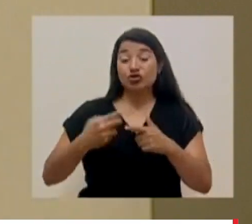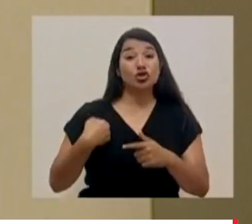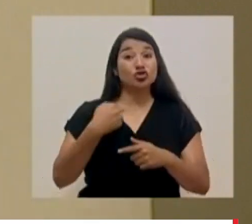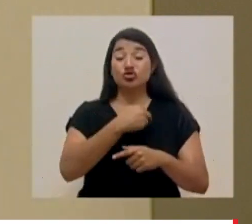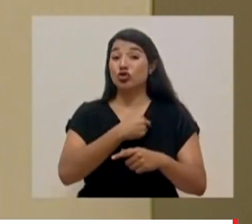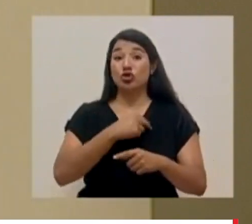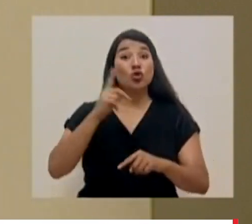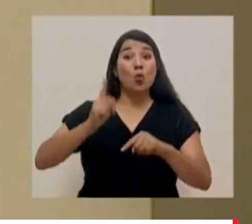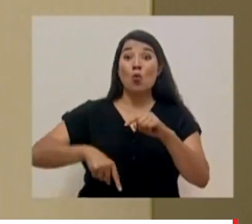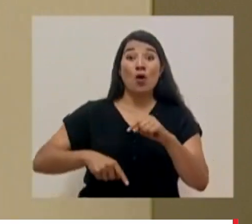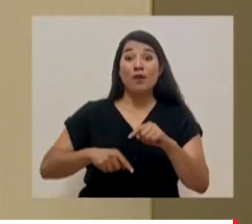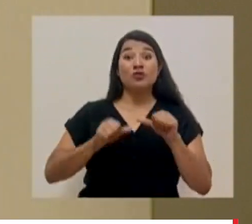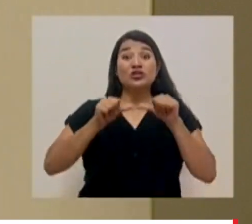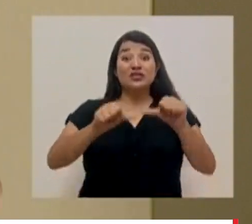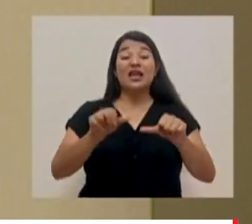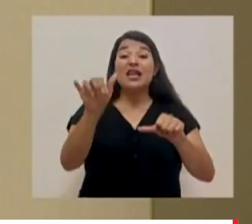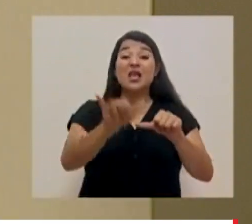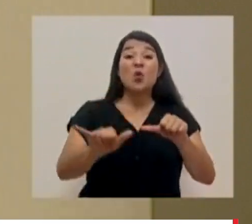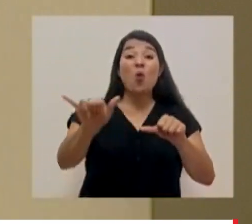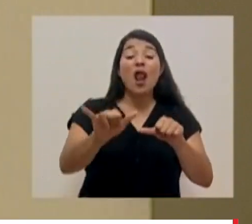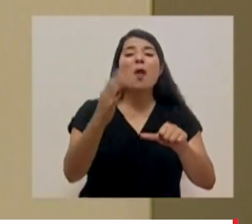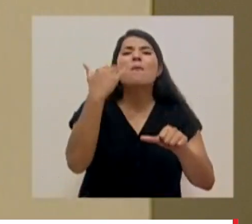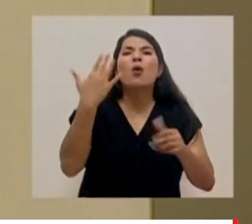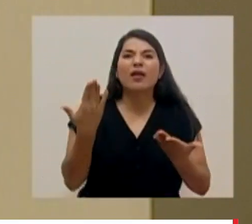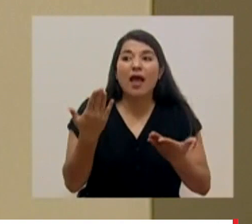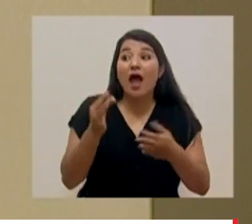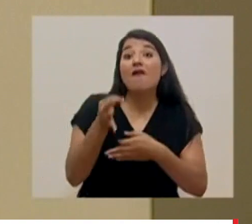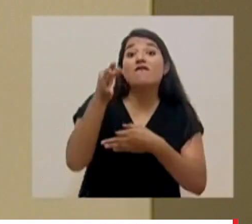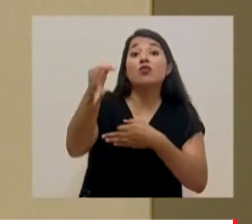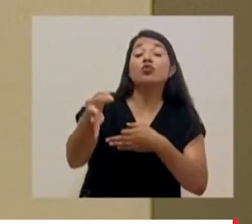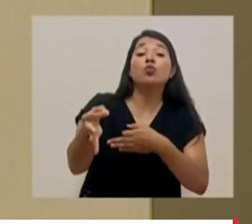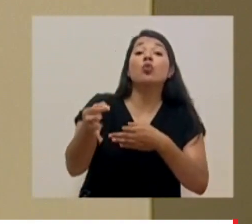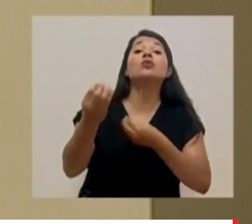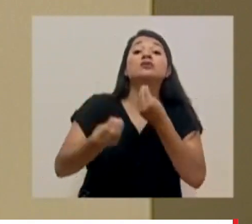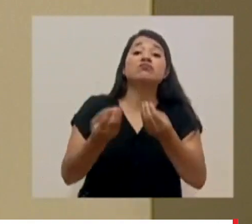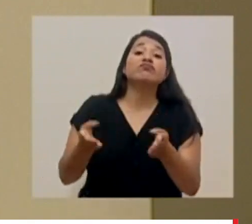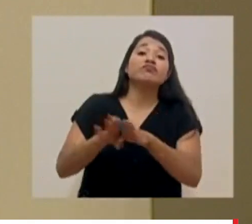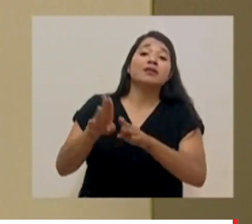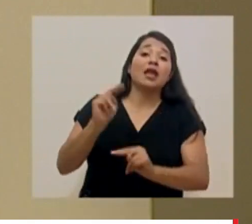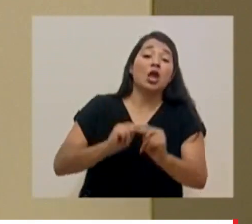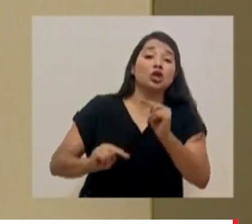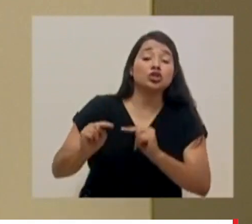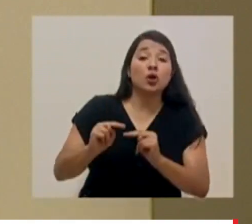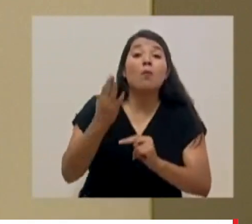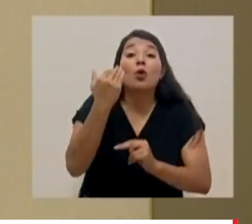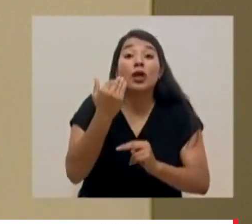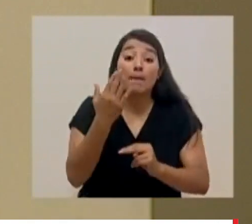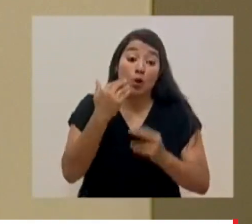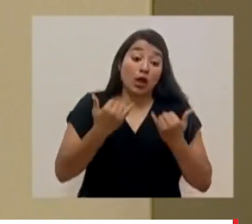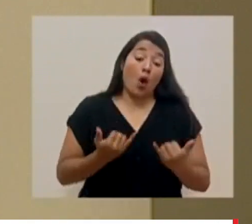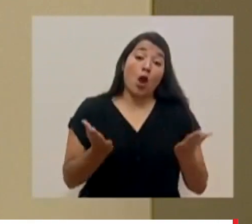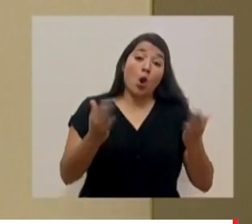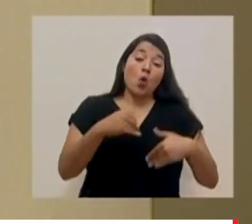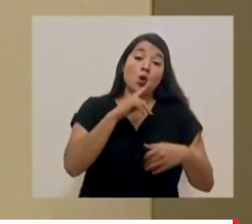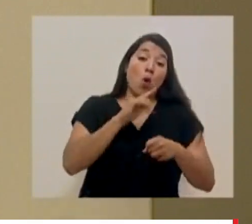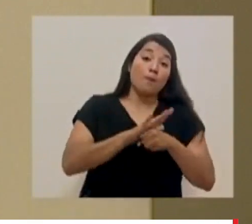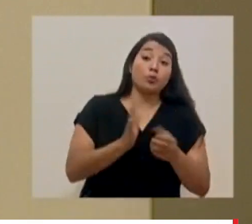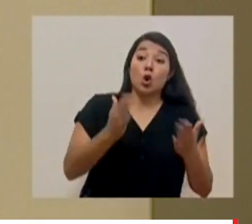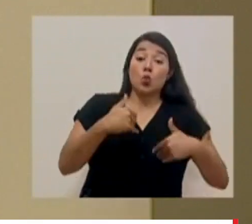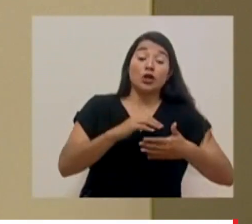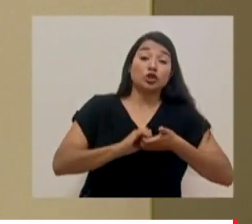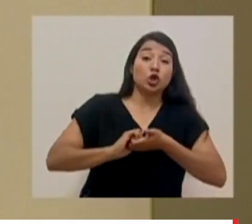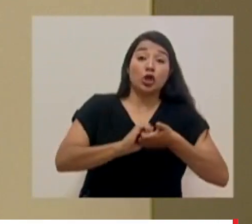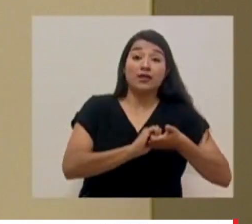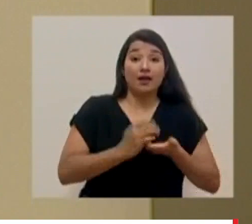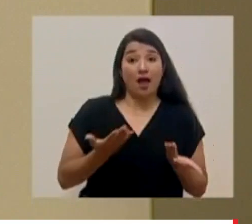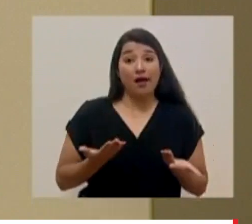futuro las actividades económicas por falta de compromiso y solidaridad de nosotros. Qué incómodo comer o